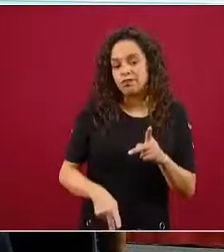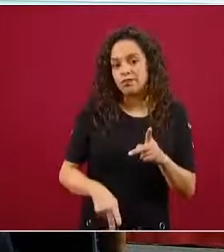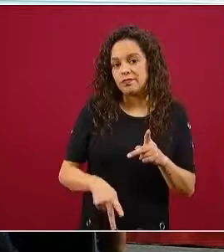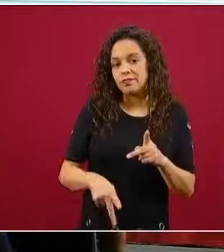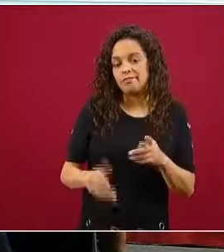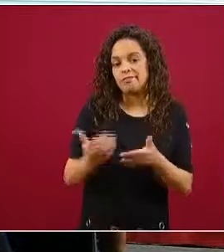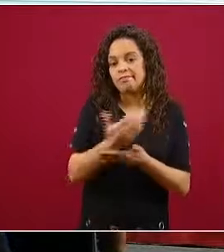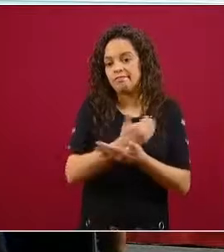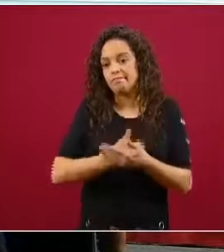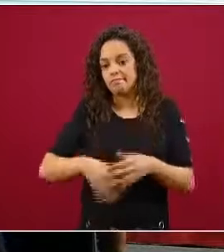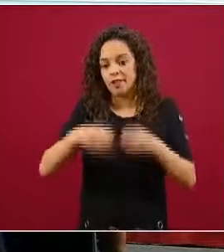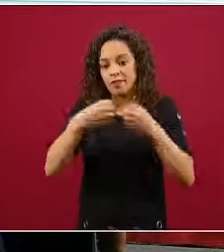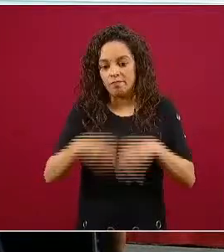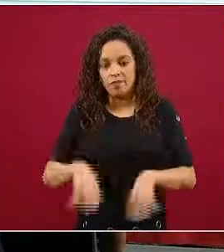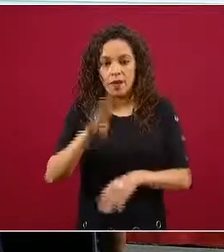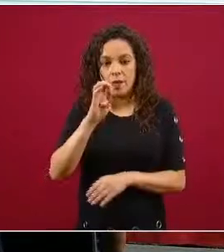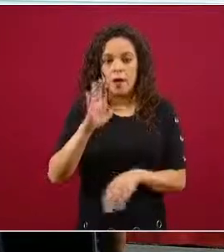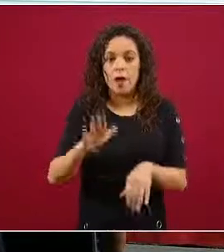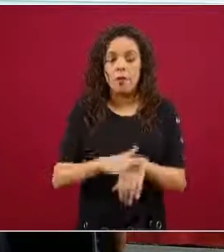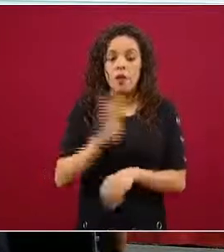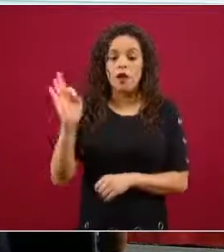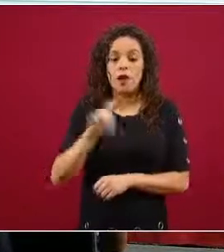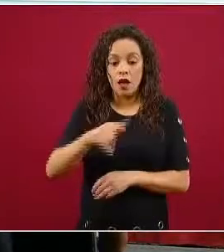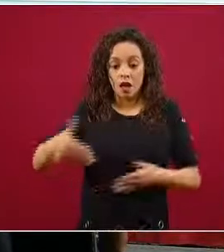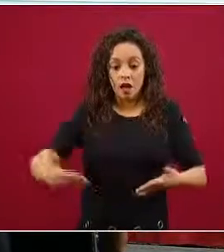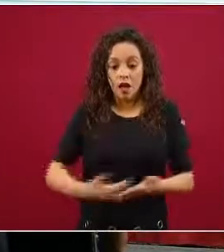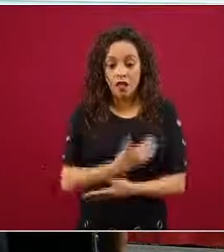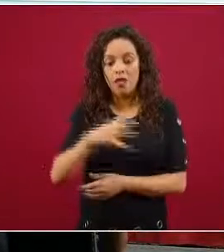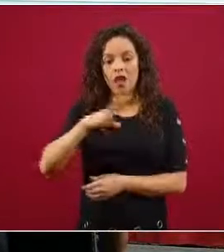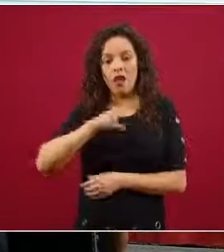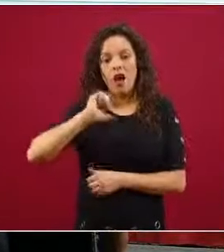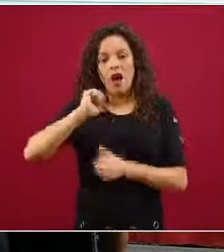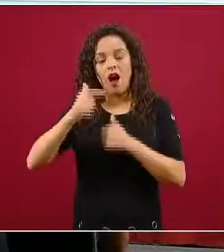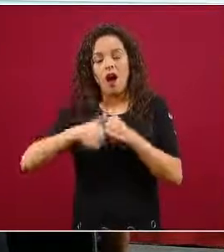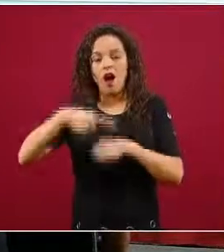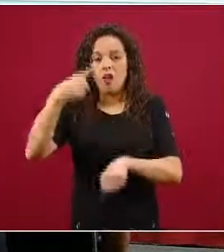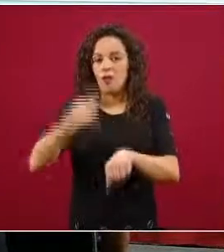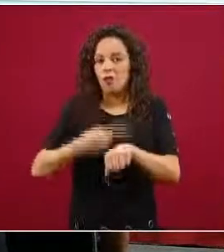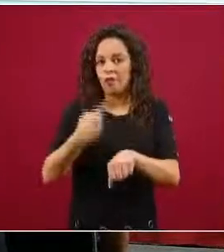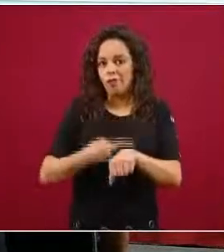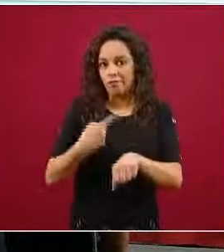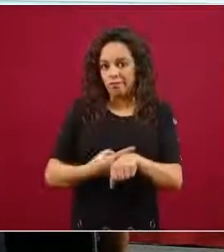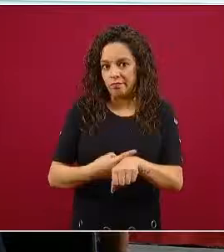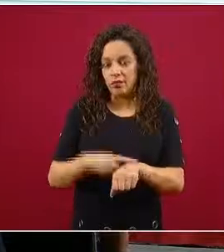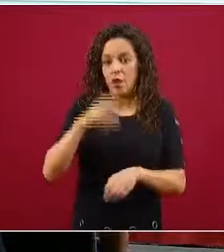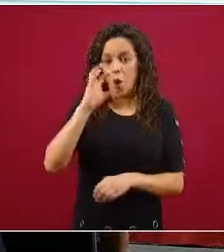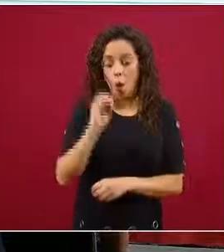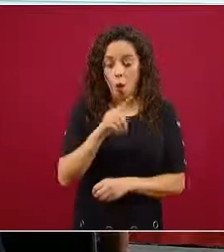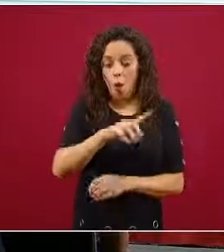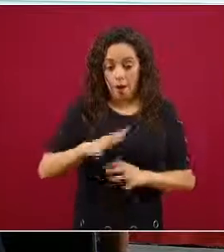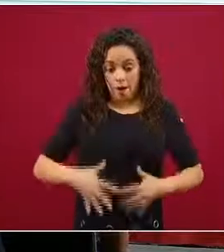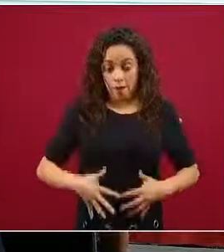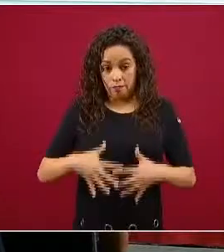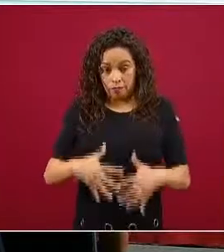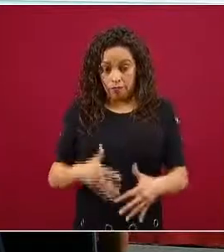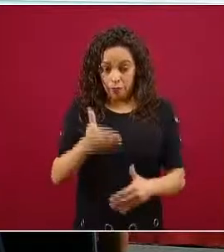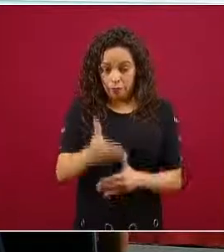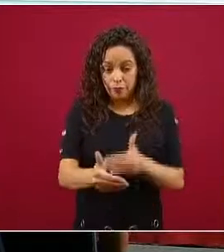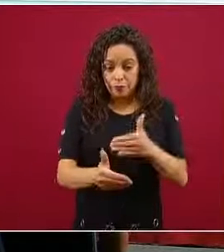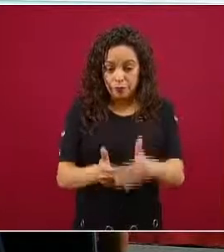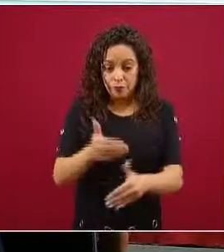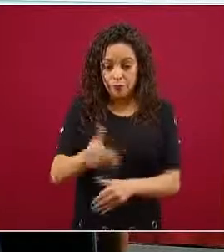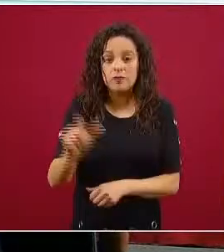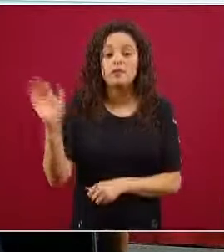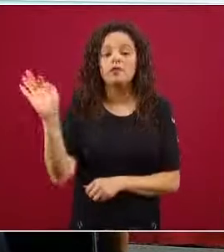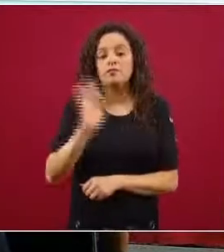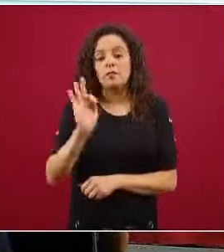existan malformaciones congénitas o de una complicación más adelante en el embarazo ante casos de